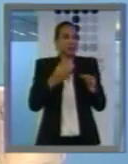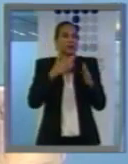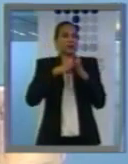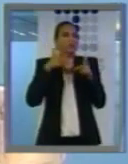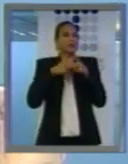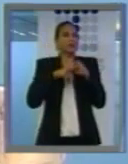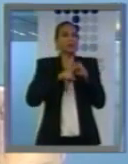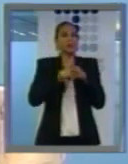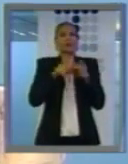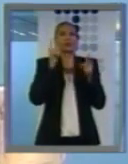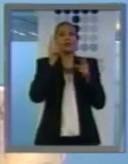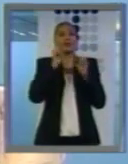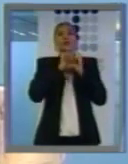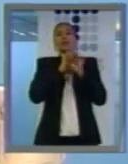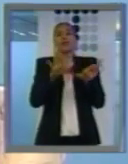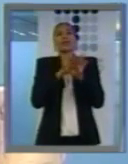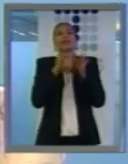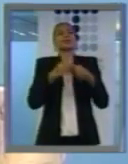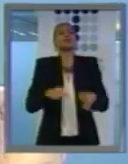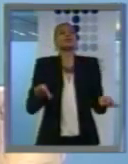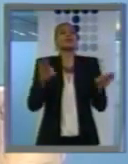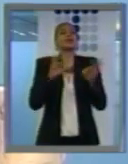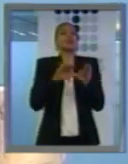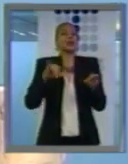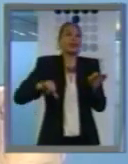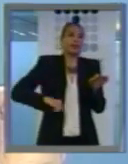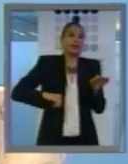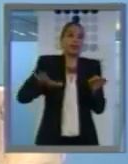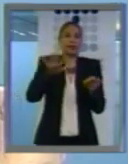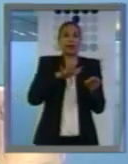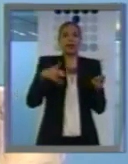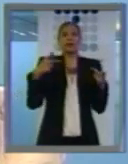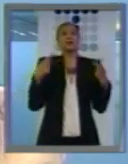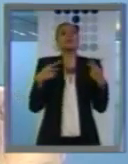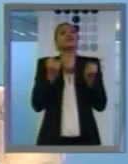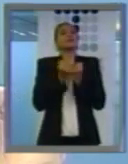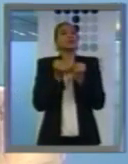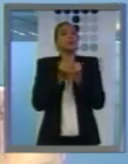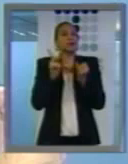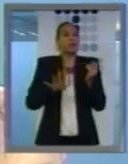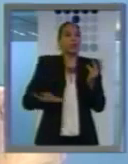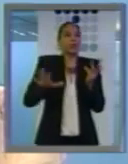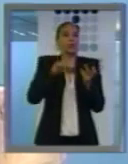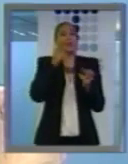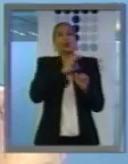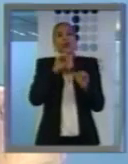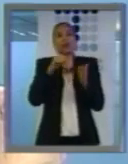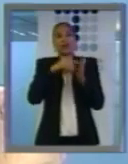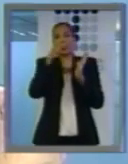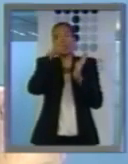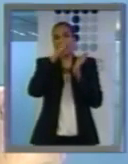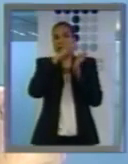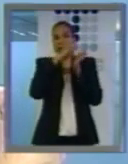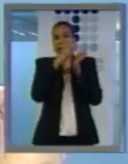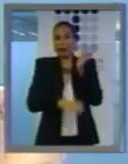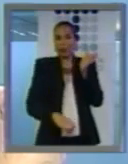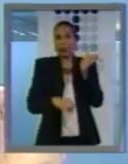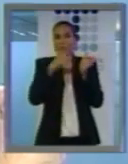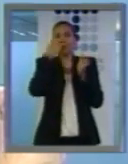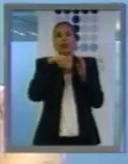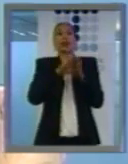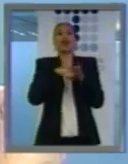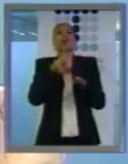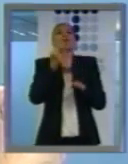se publique información adicional y que sea de interés público, y podría tener un capítulo dedicado a Parlamento Abierto